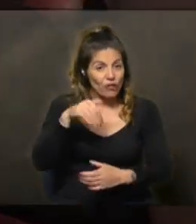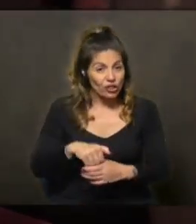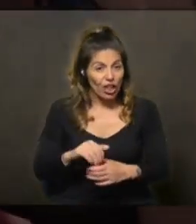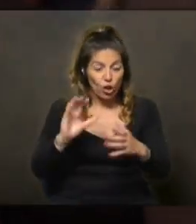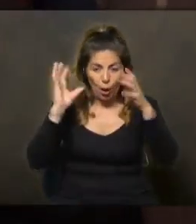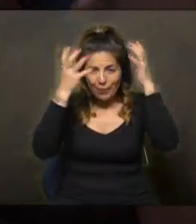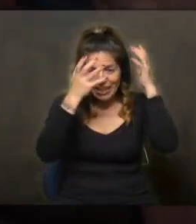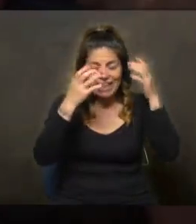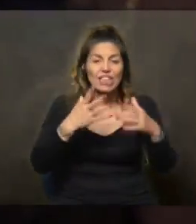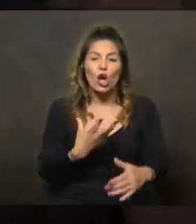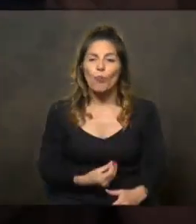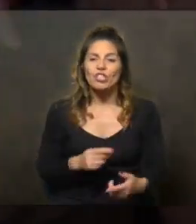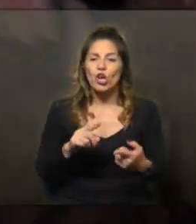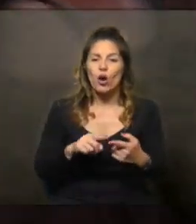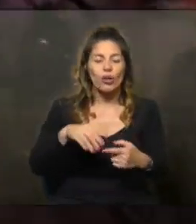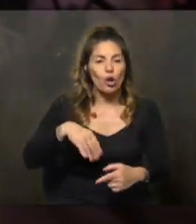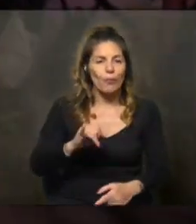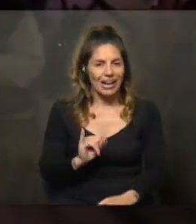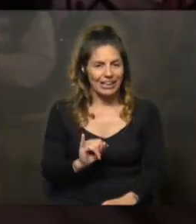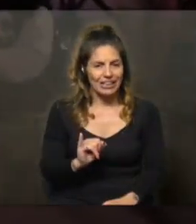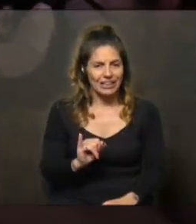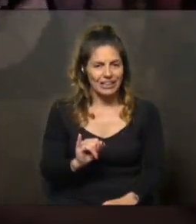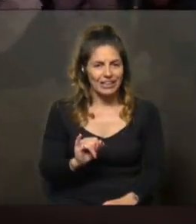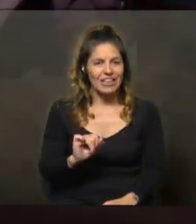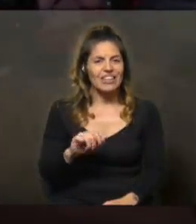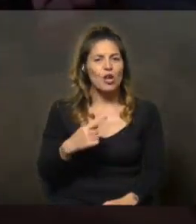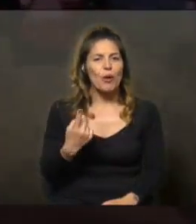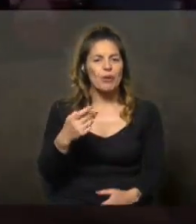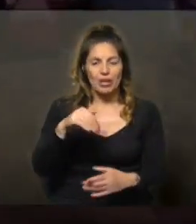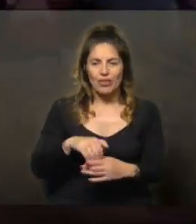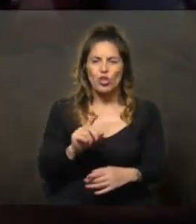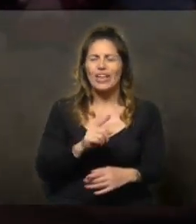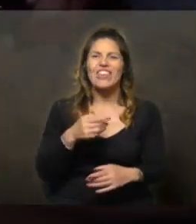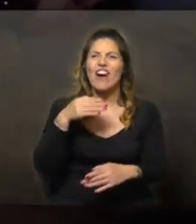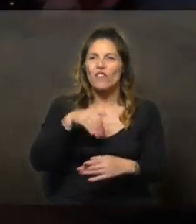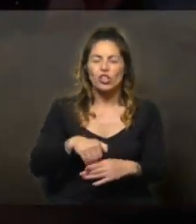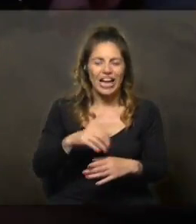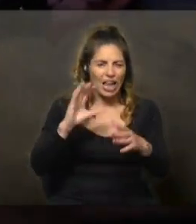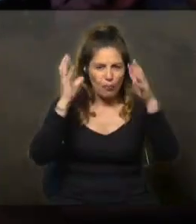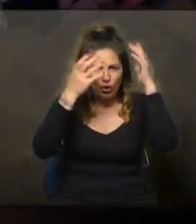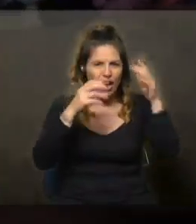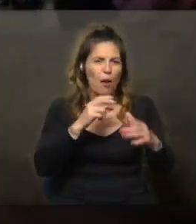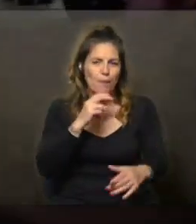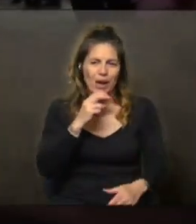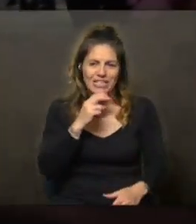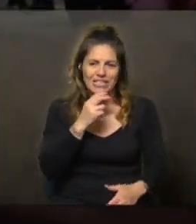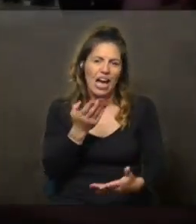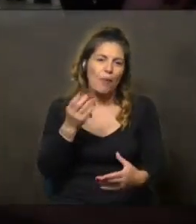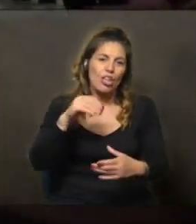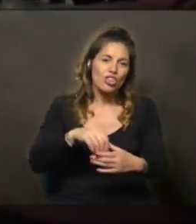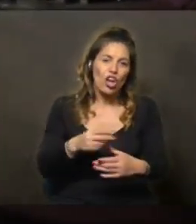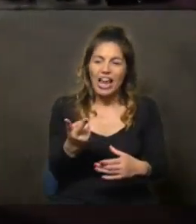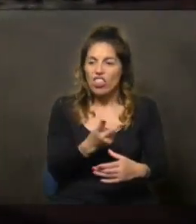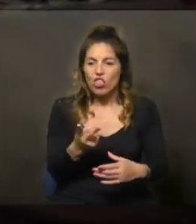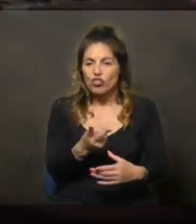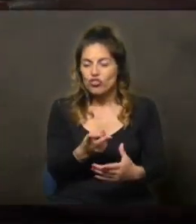convenció el acuerdo con macri después la primera vuelta No la verdad es que no es que iba a votar a mi ley ni a masa Pero bueno dentro de las dos